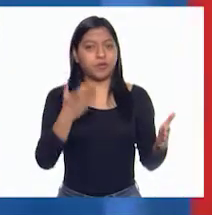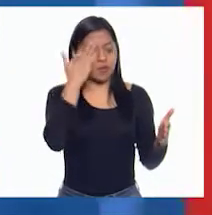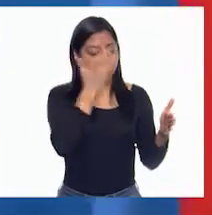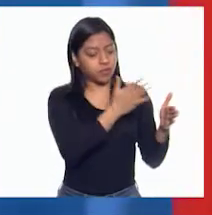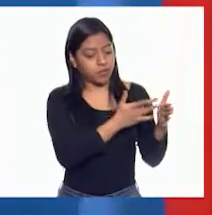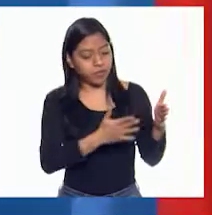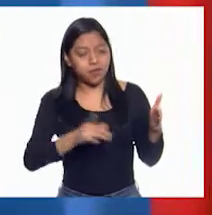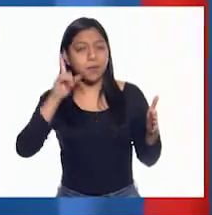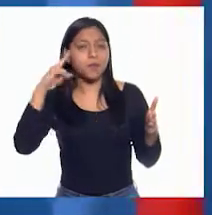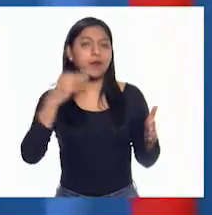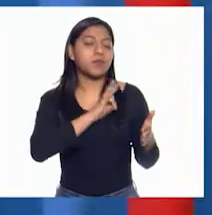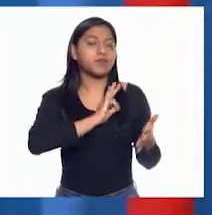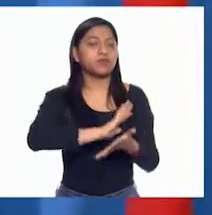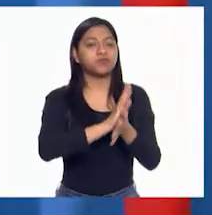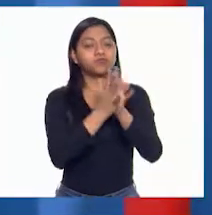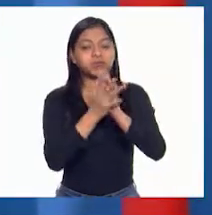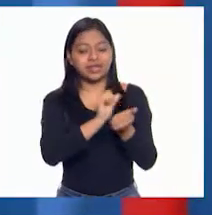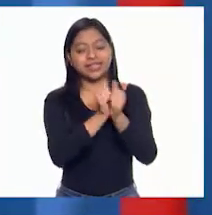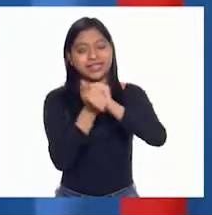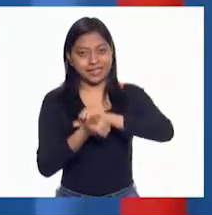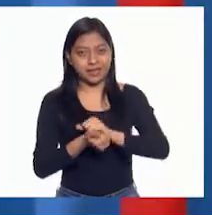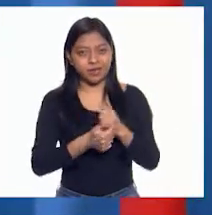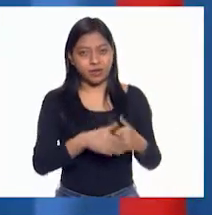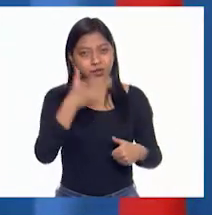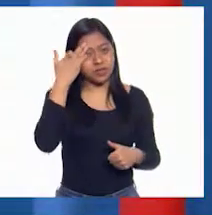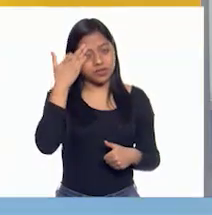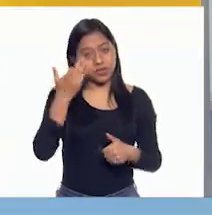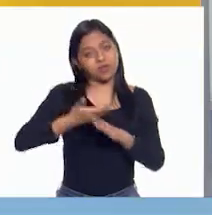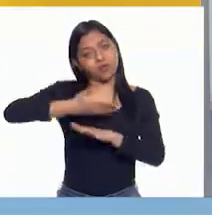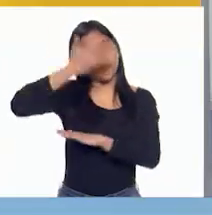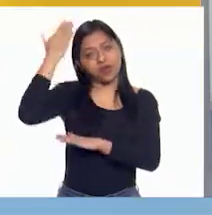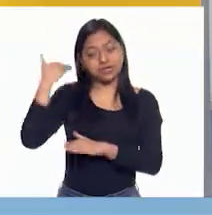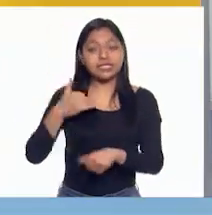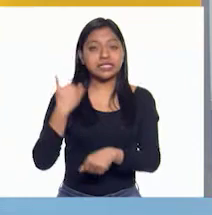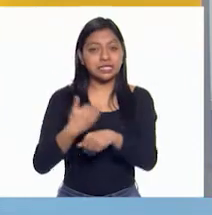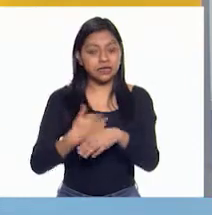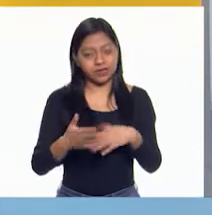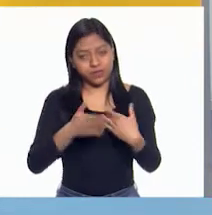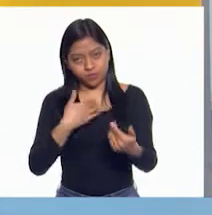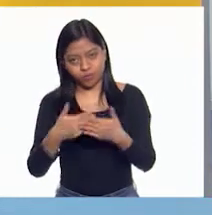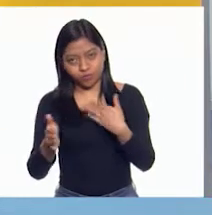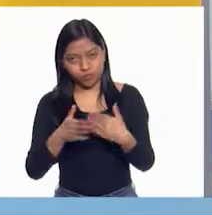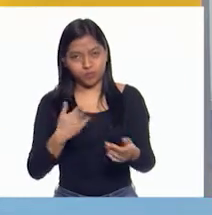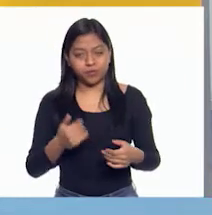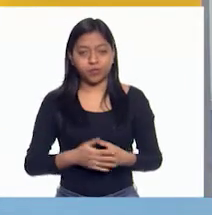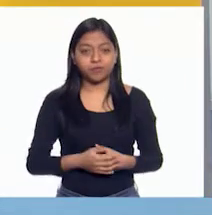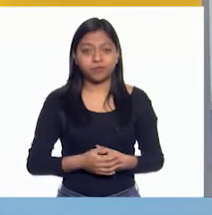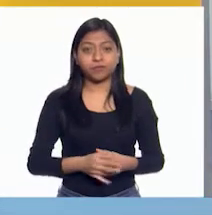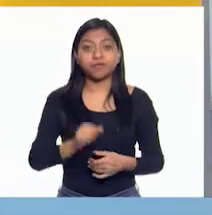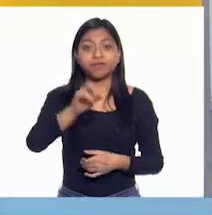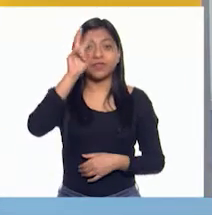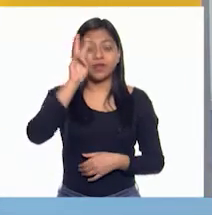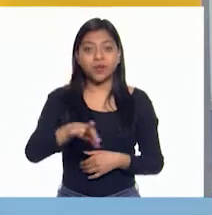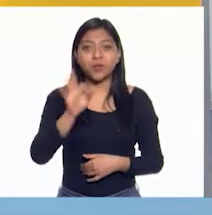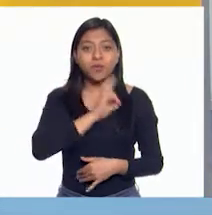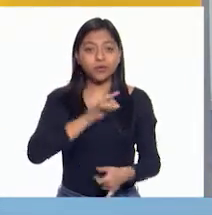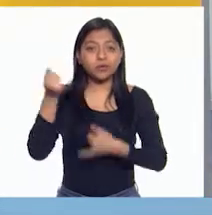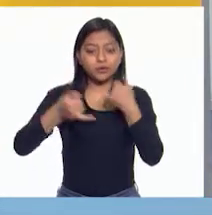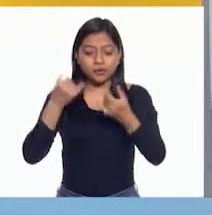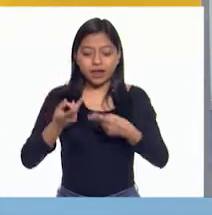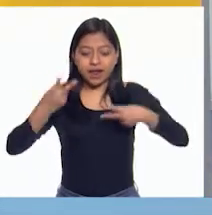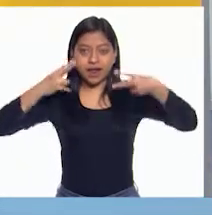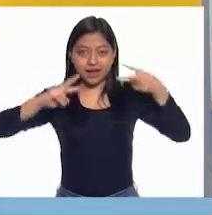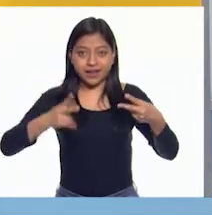de transición entre la Edad Media y la Edad Moderna. Es más, Vero, hasta creo que podríamos jugar al juego de los